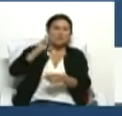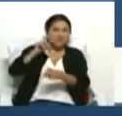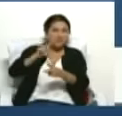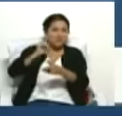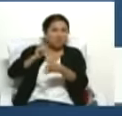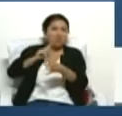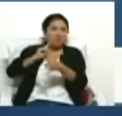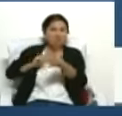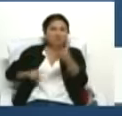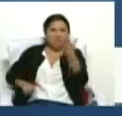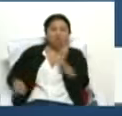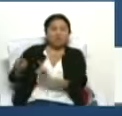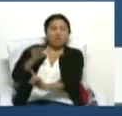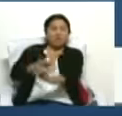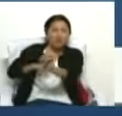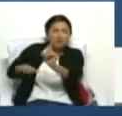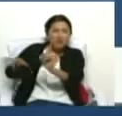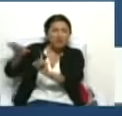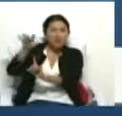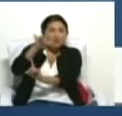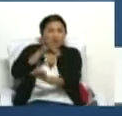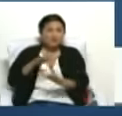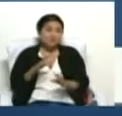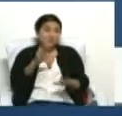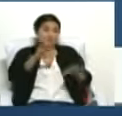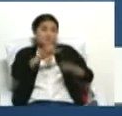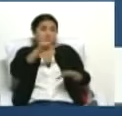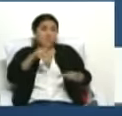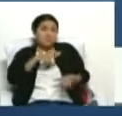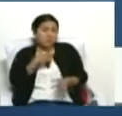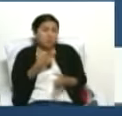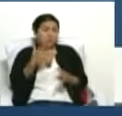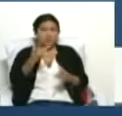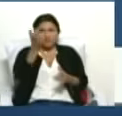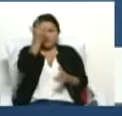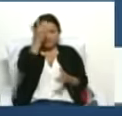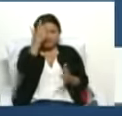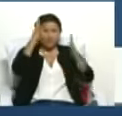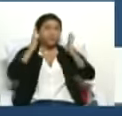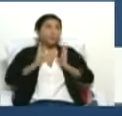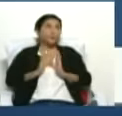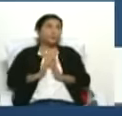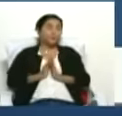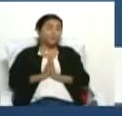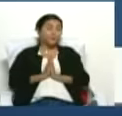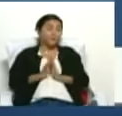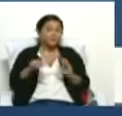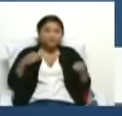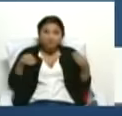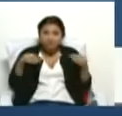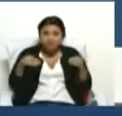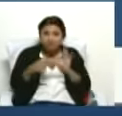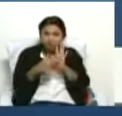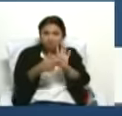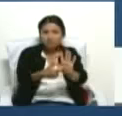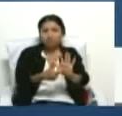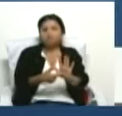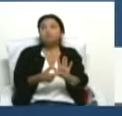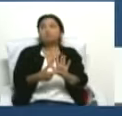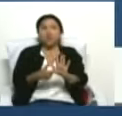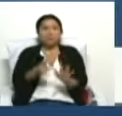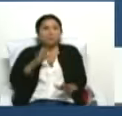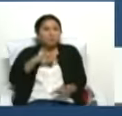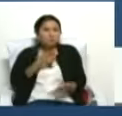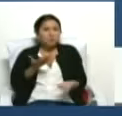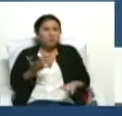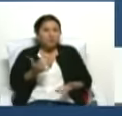el ropaje incluso de la madre Teresa de Calcuta. ¿Cuántas veces eso no ha pasado? Y terminar cometiendo un delito. ¿Quién